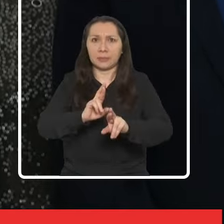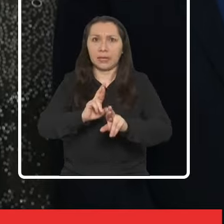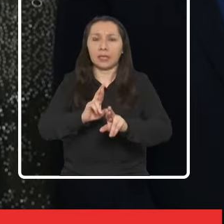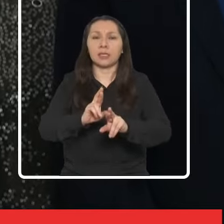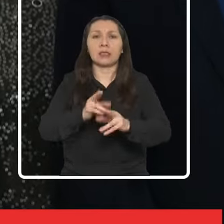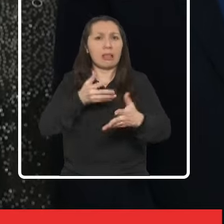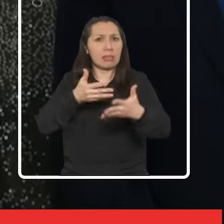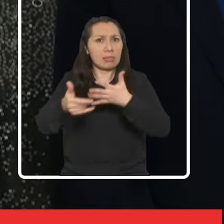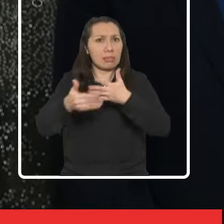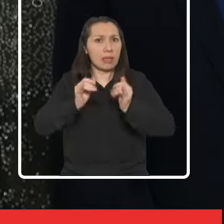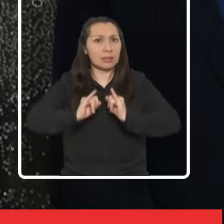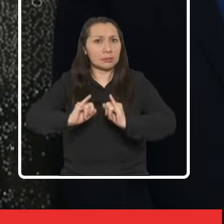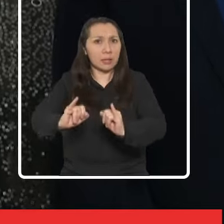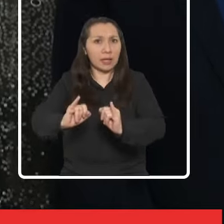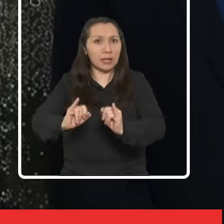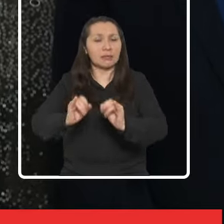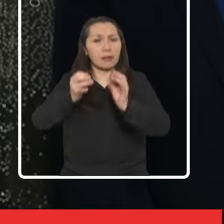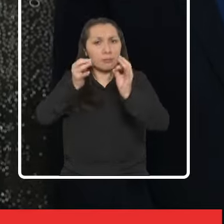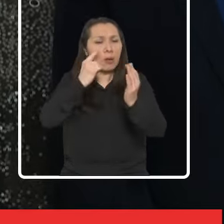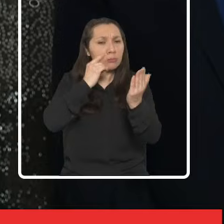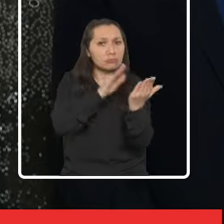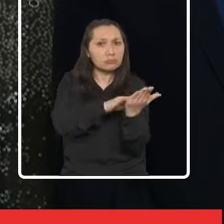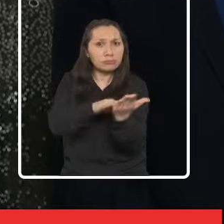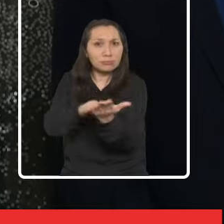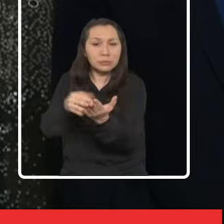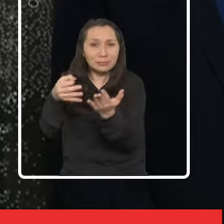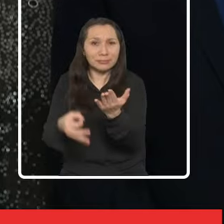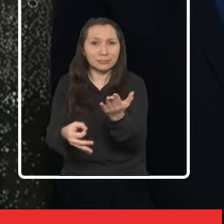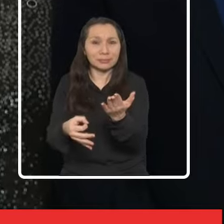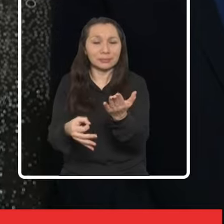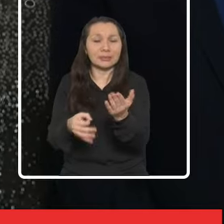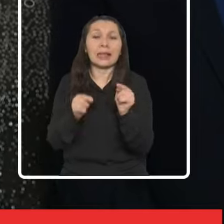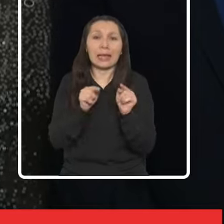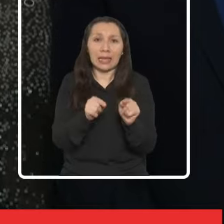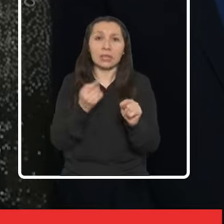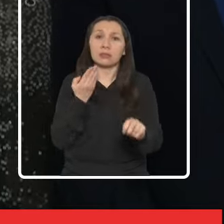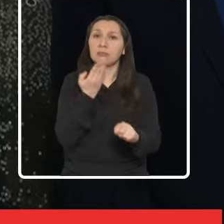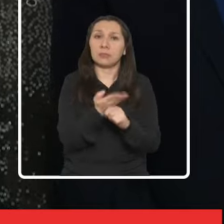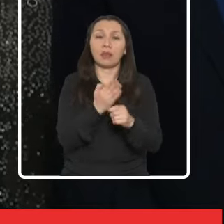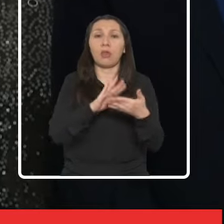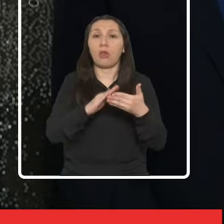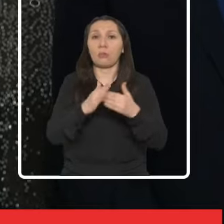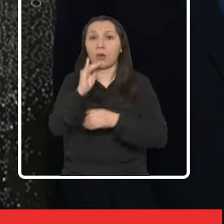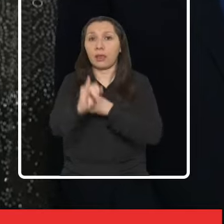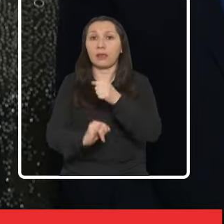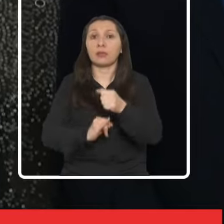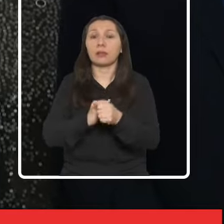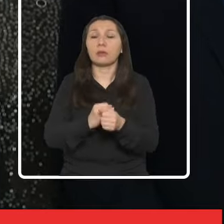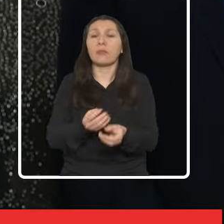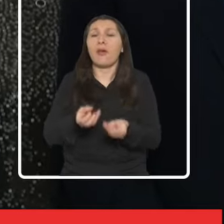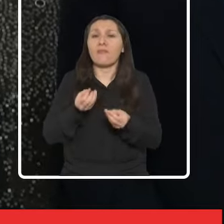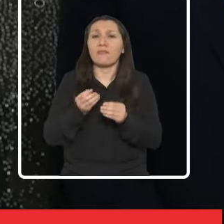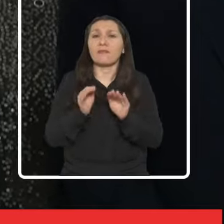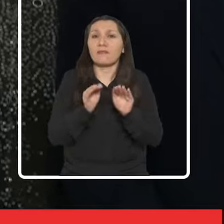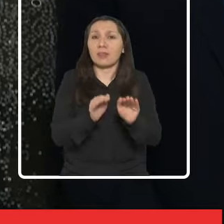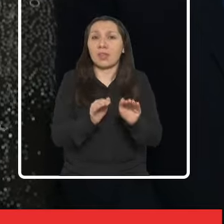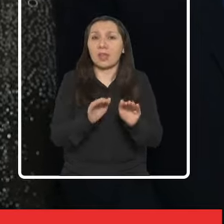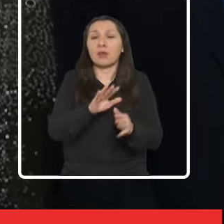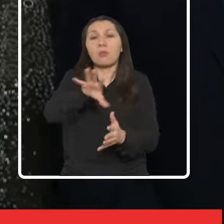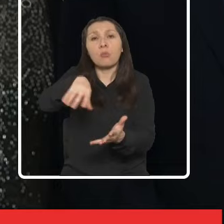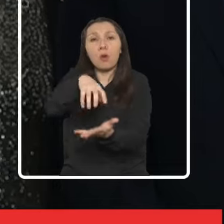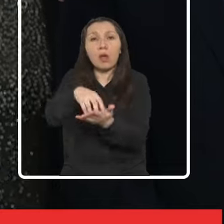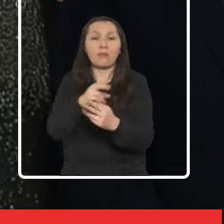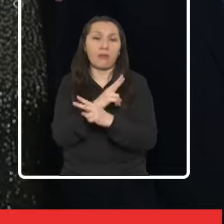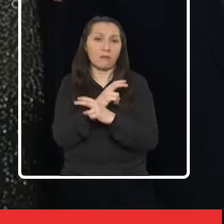que sean transparentes, que sean verificadas. Es lo que está exigiendo la comunidad internacional por el bien del